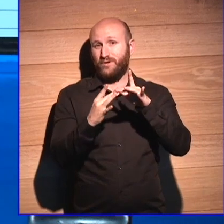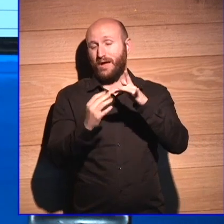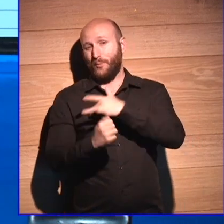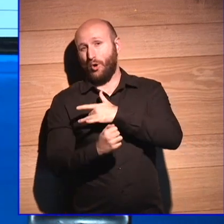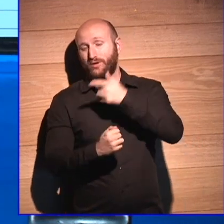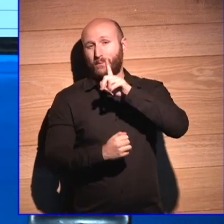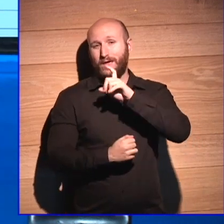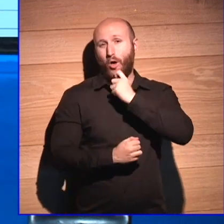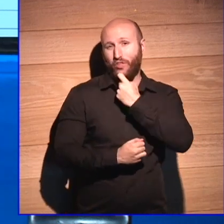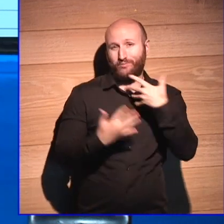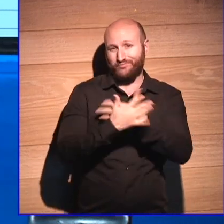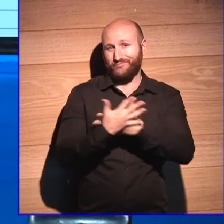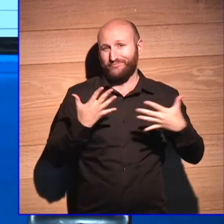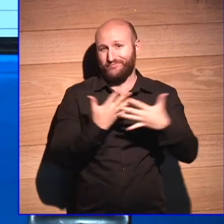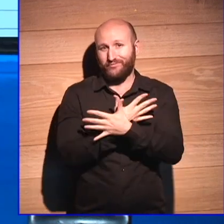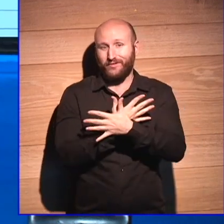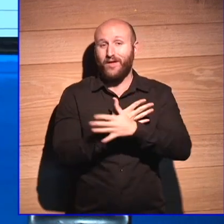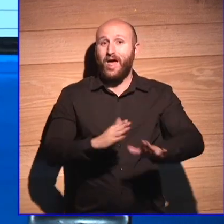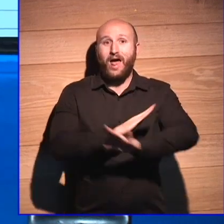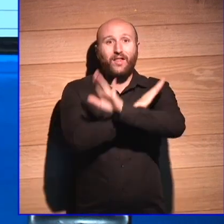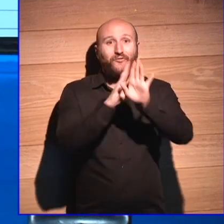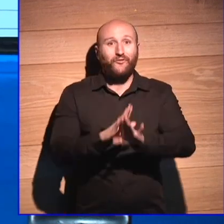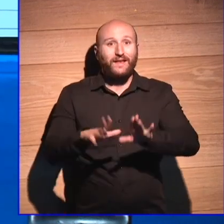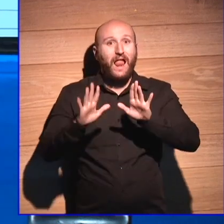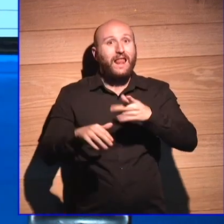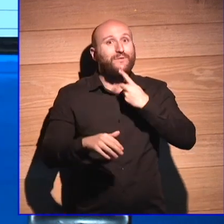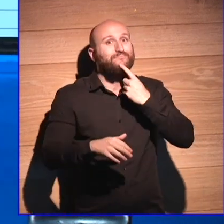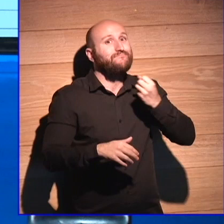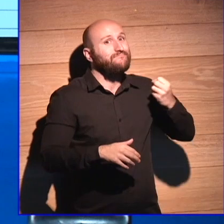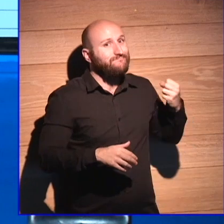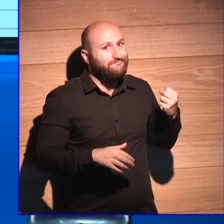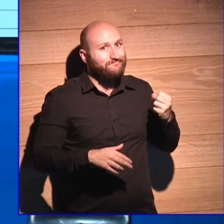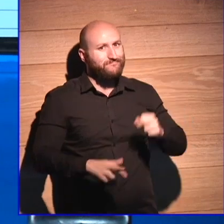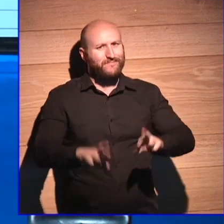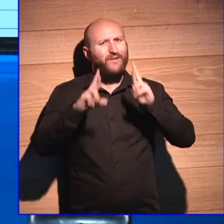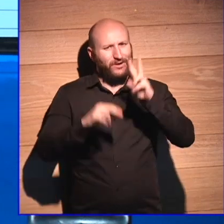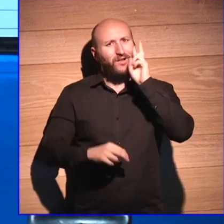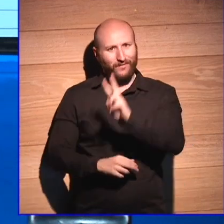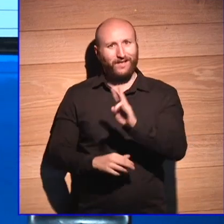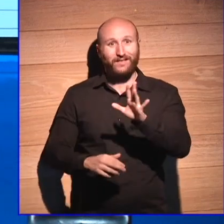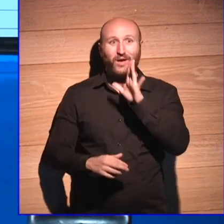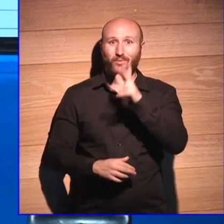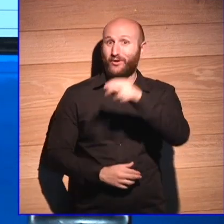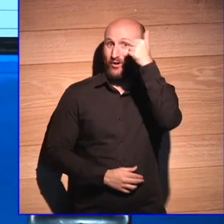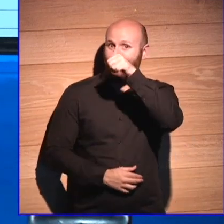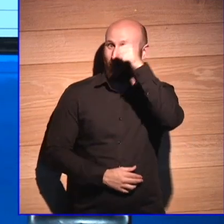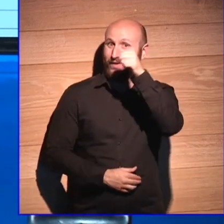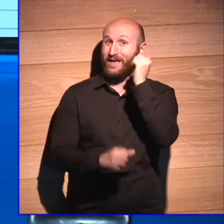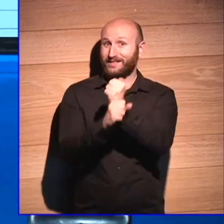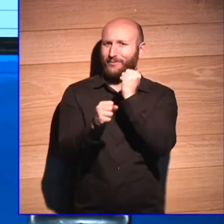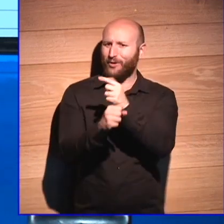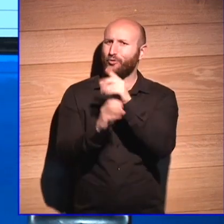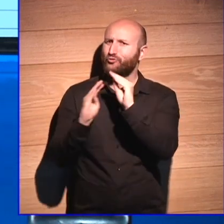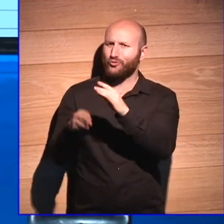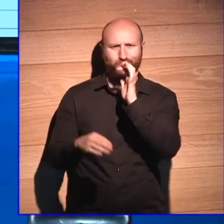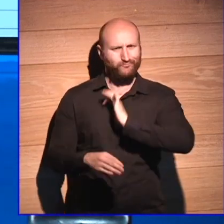se establece, y no cuento el final porque espero que la veáis, y porque el señor este tiene una profesión muy curiosa